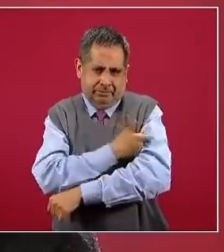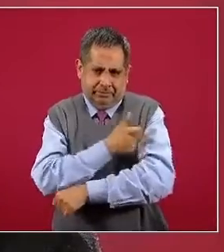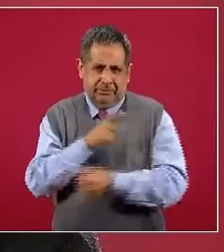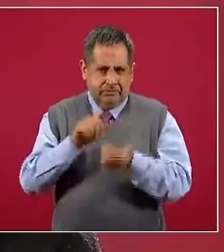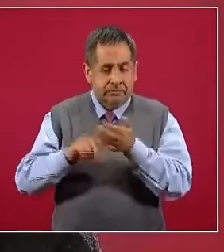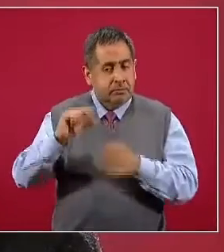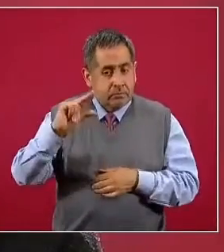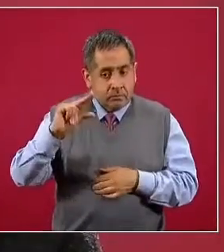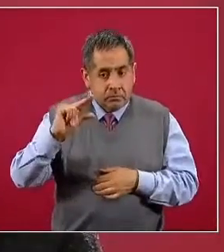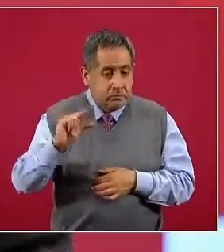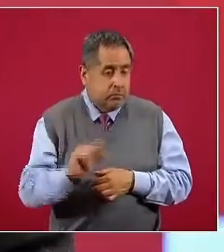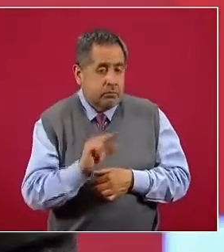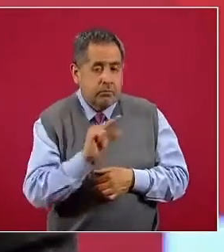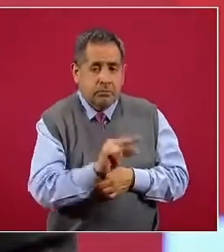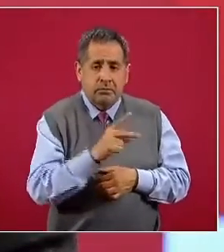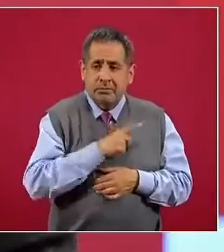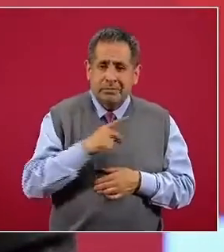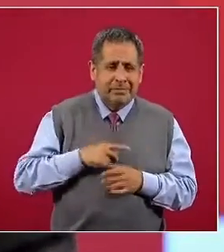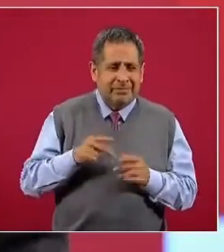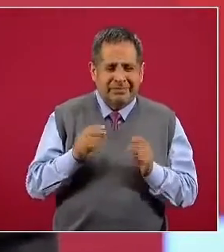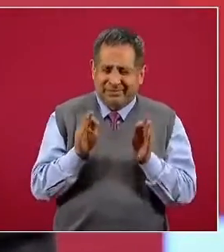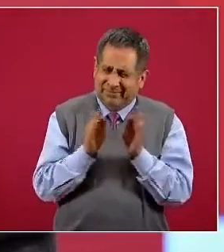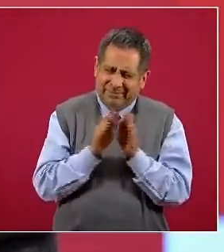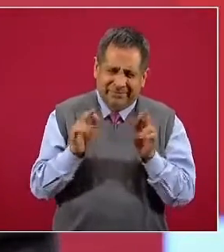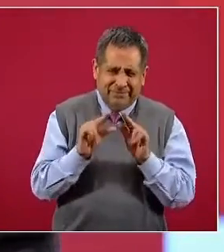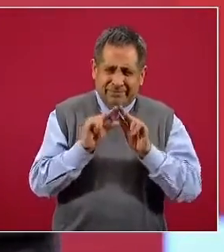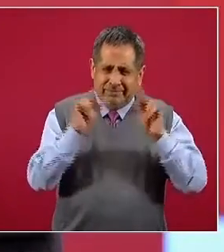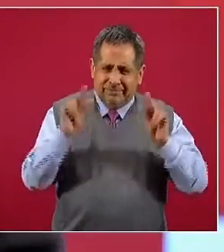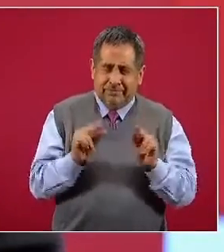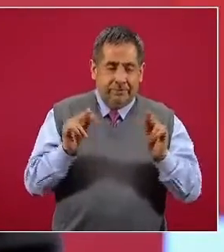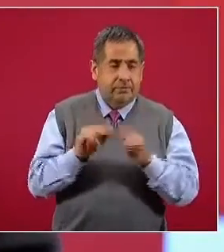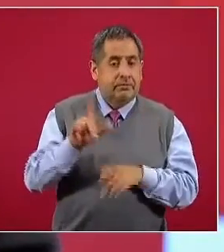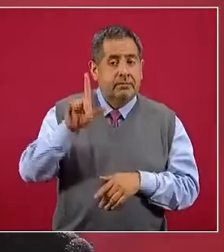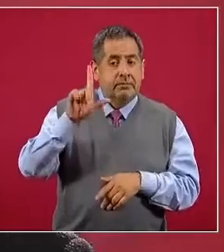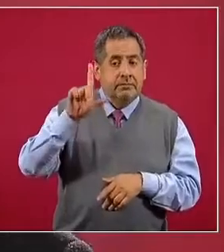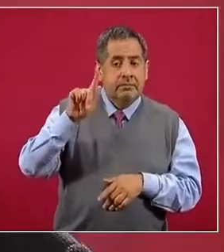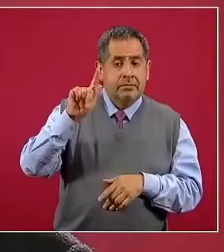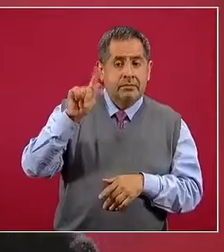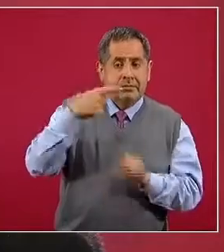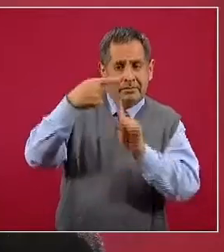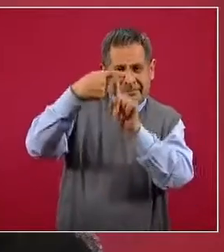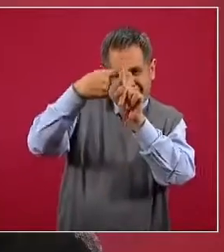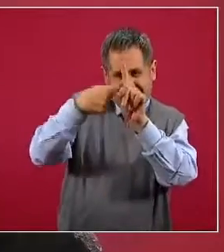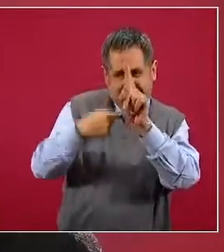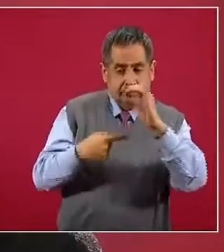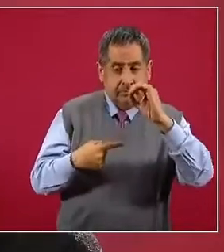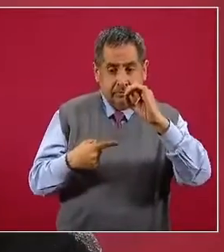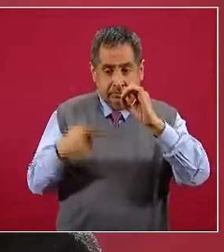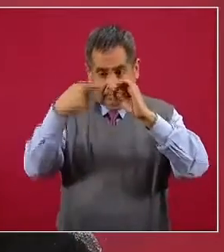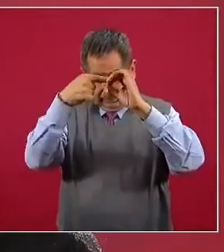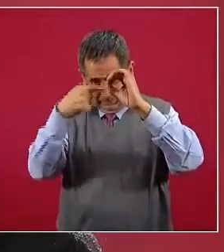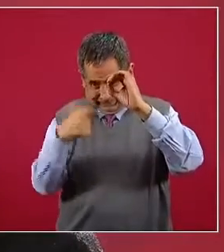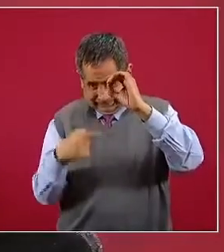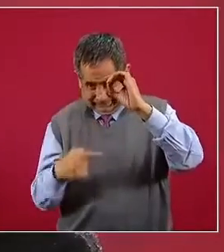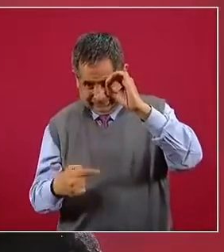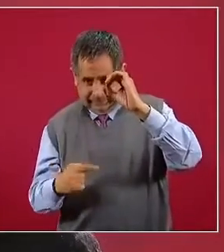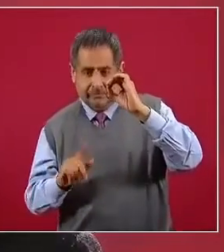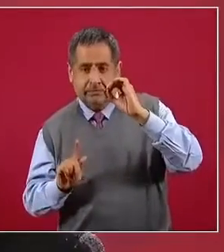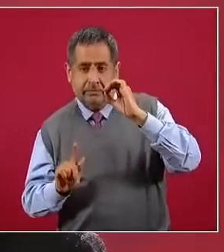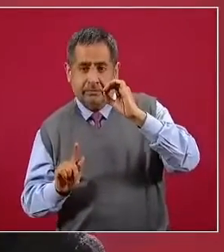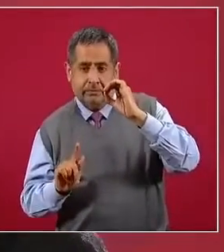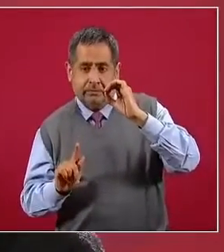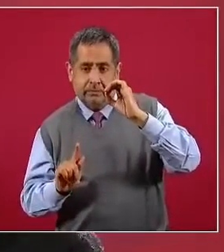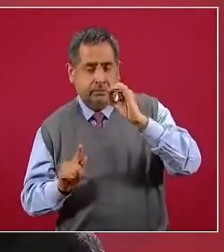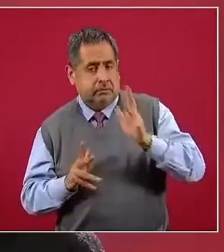almacenada, esté congelada a 70 grados centígrados por debajo de cero. Y tiene que